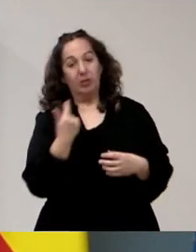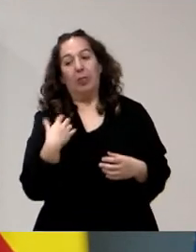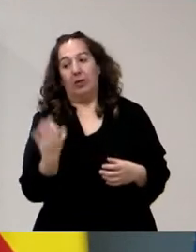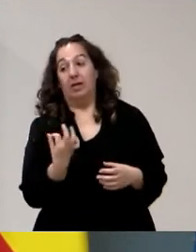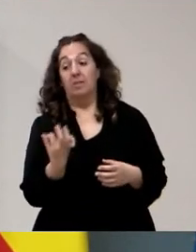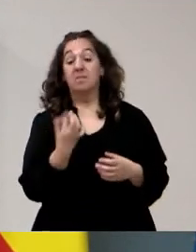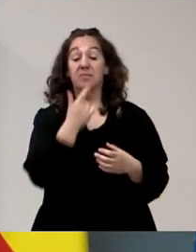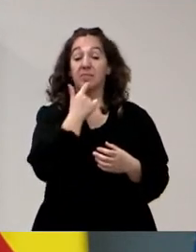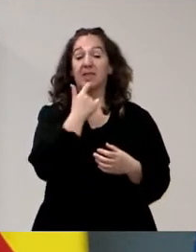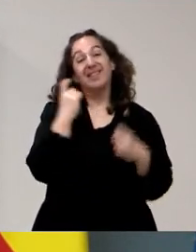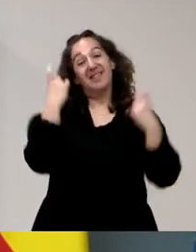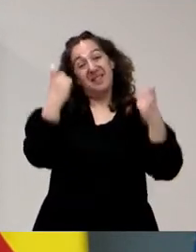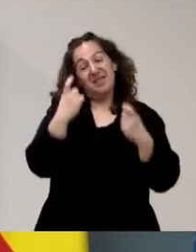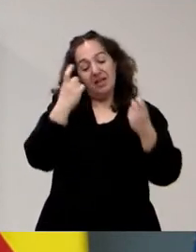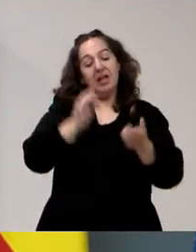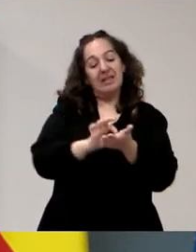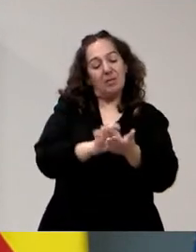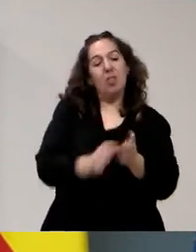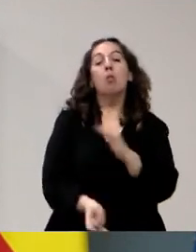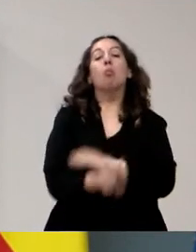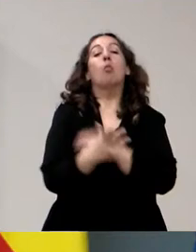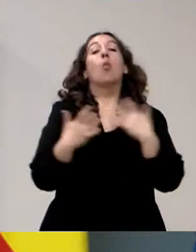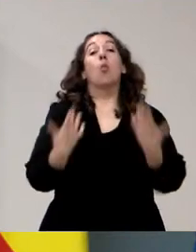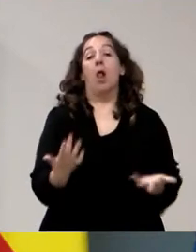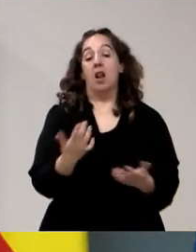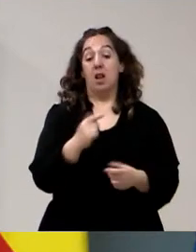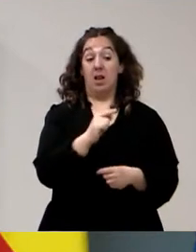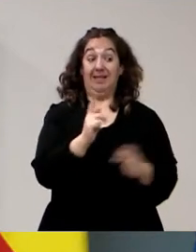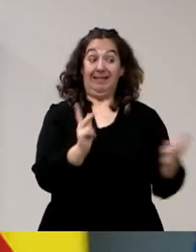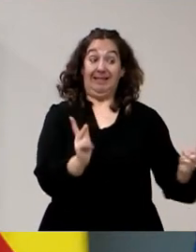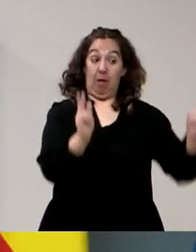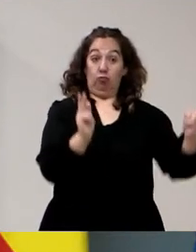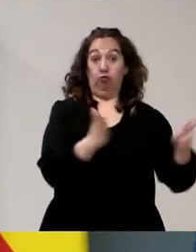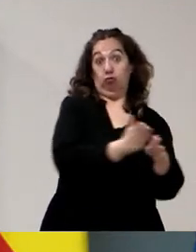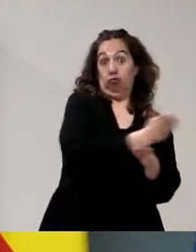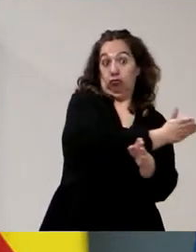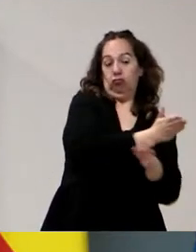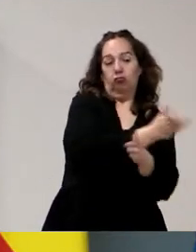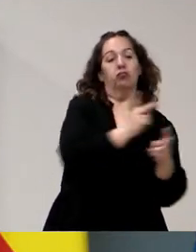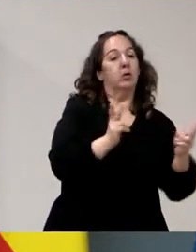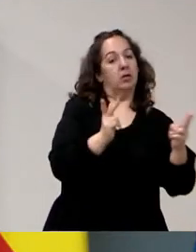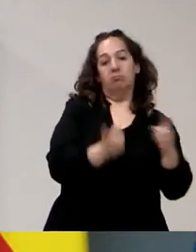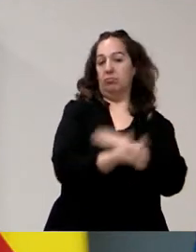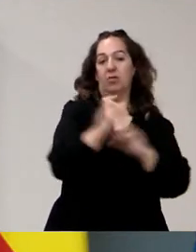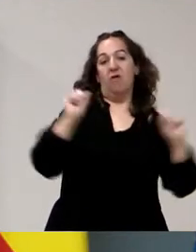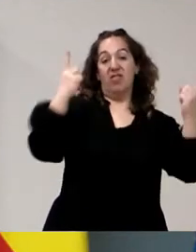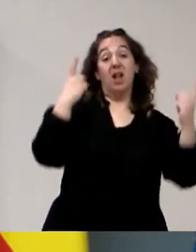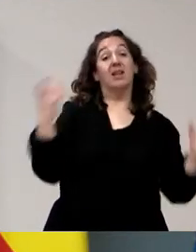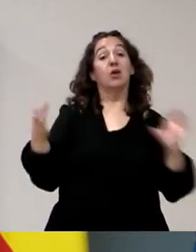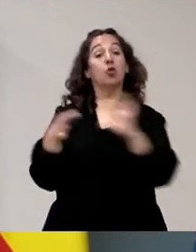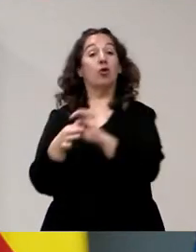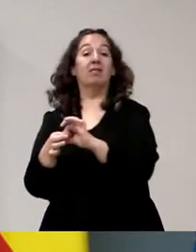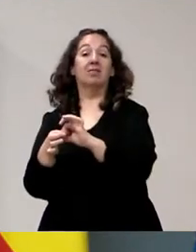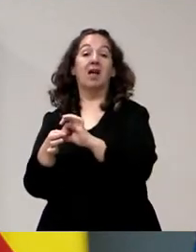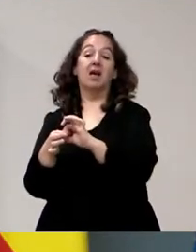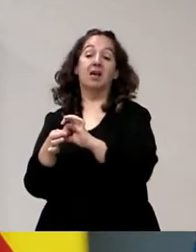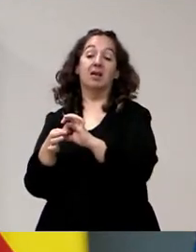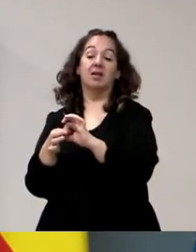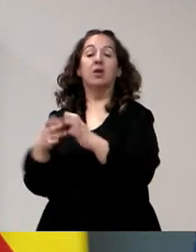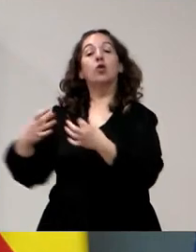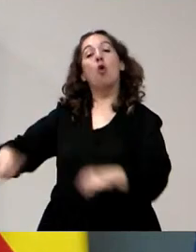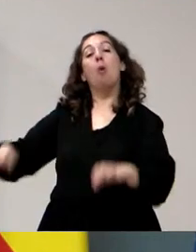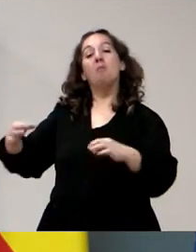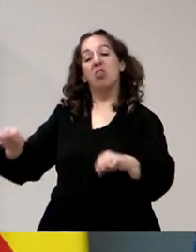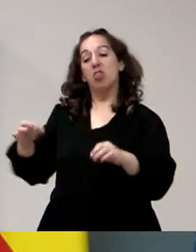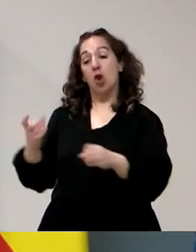intentar poner en servicio esos eh tramos eh siempre que se pueda conectar con la red convencional